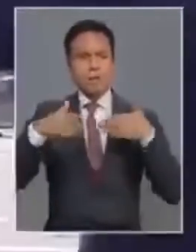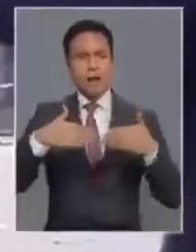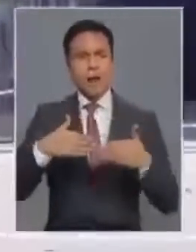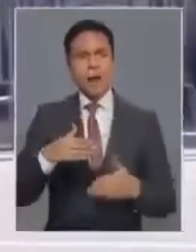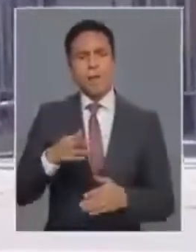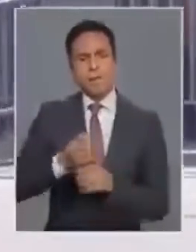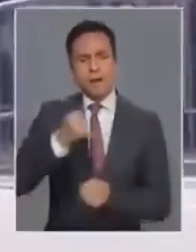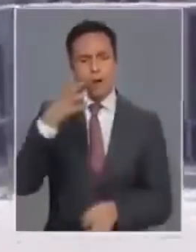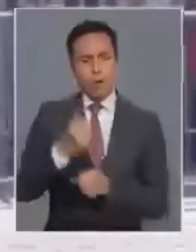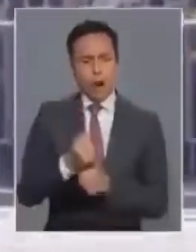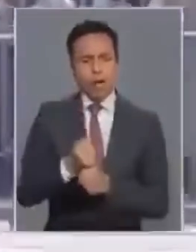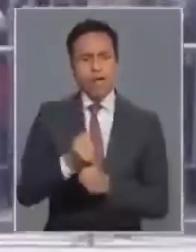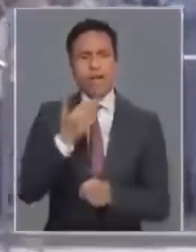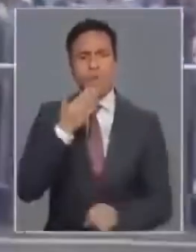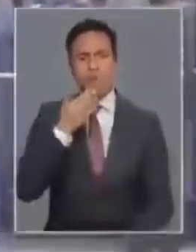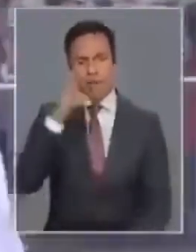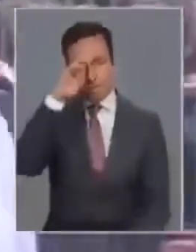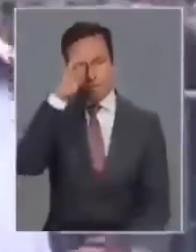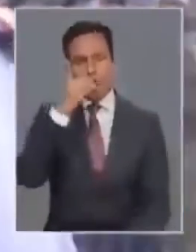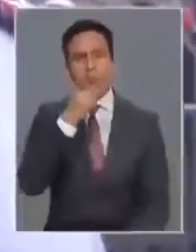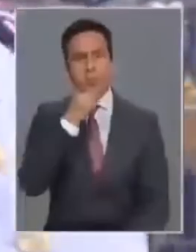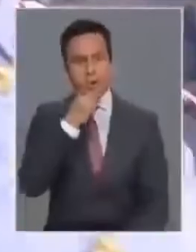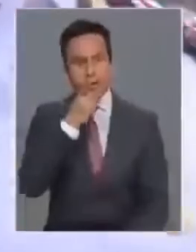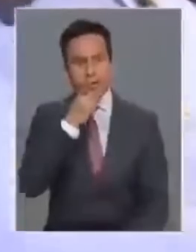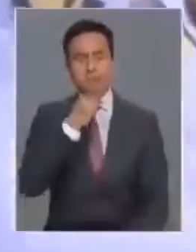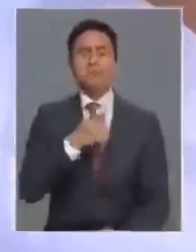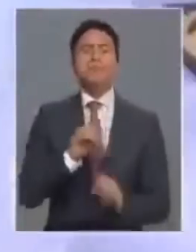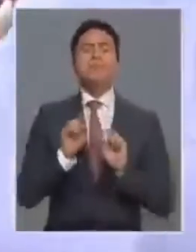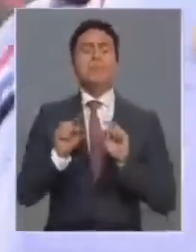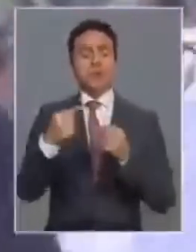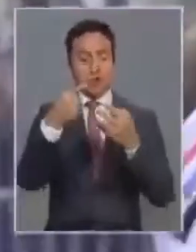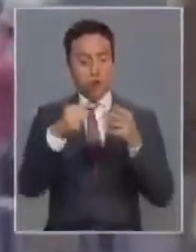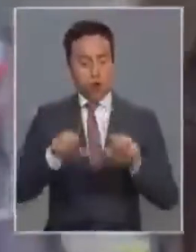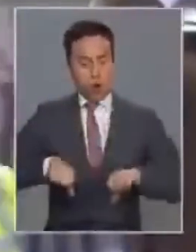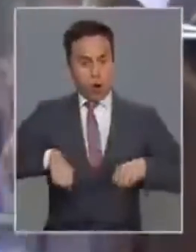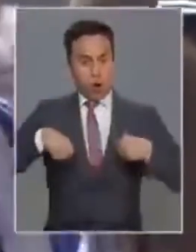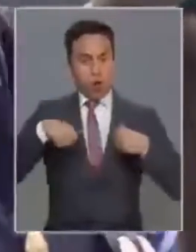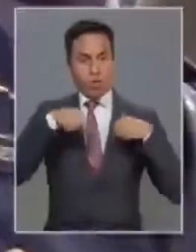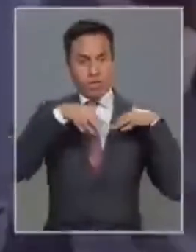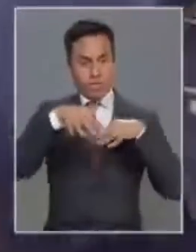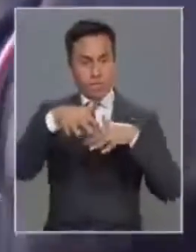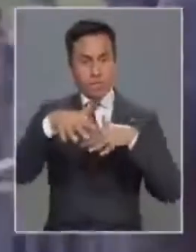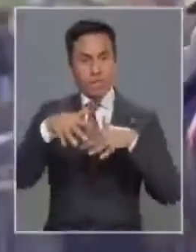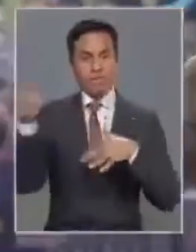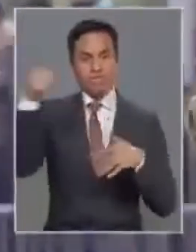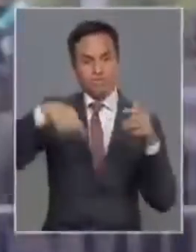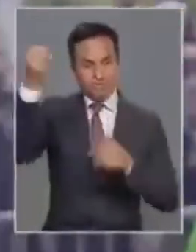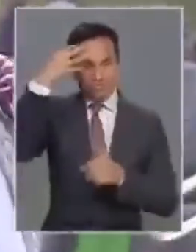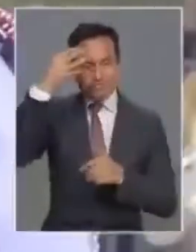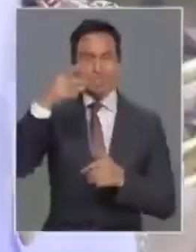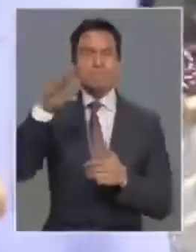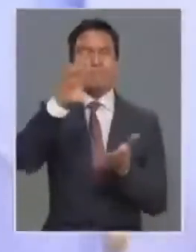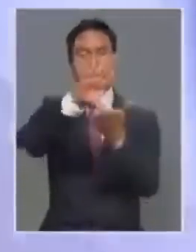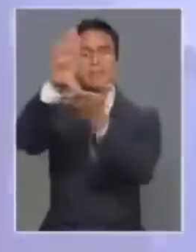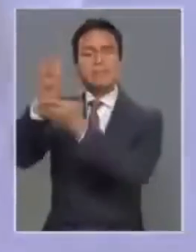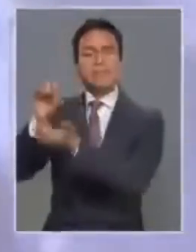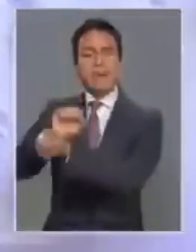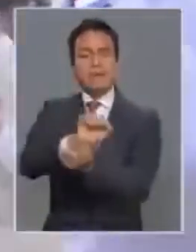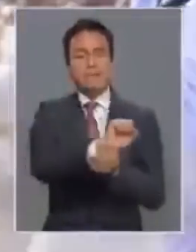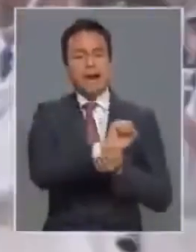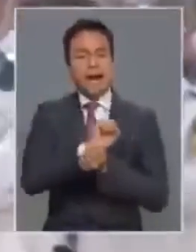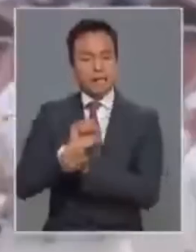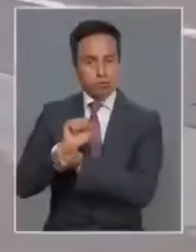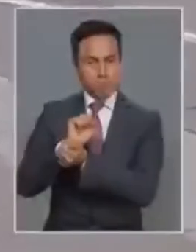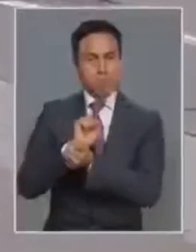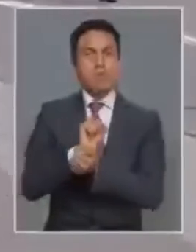Paraguay y República Dominicana. Estos jóvenes aspirantes becarios provenientes de países hermanos,